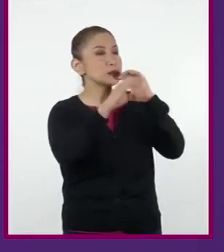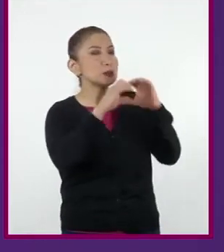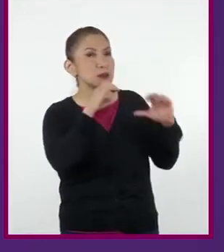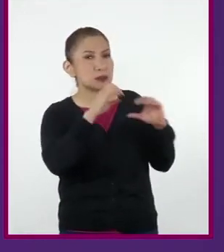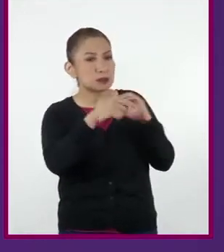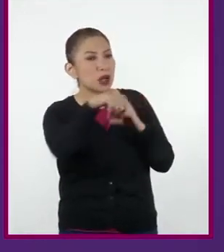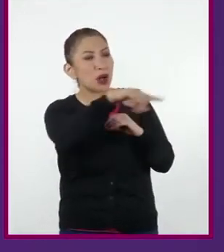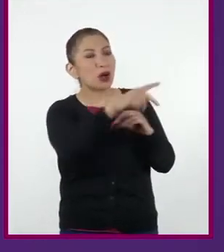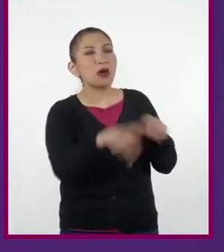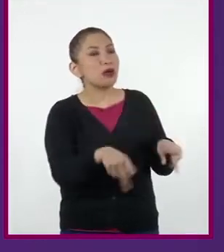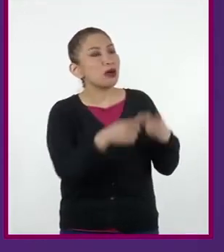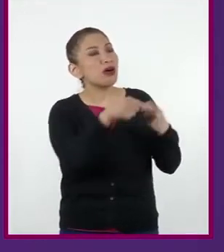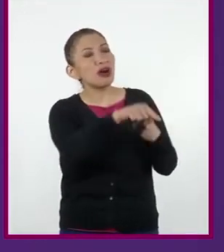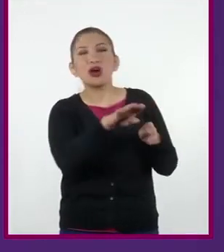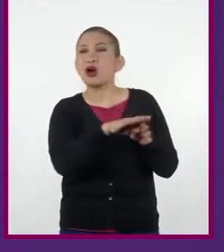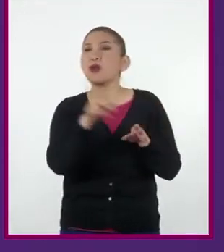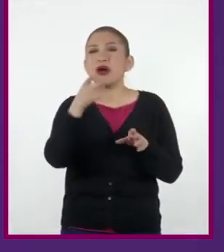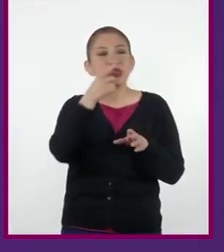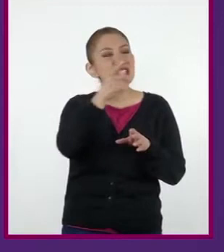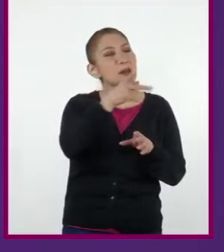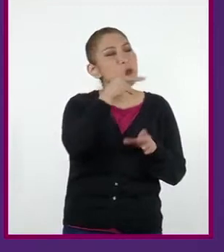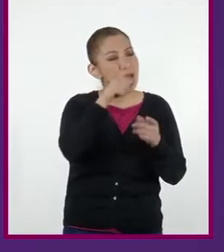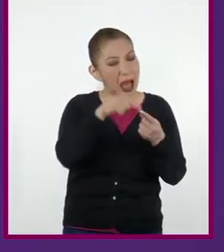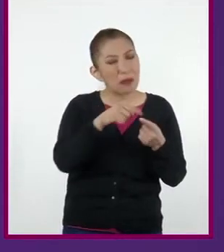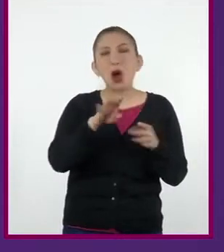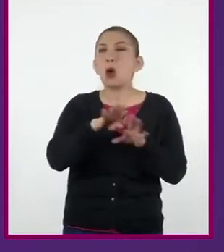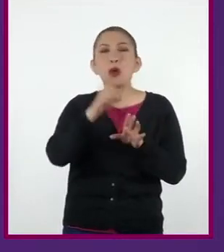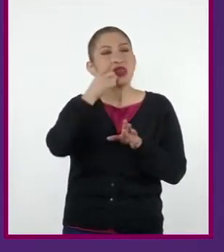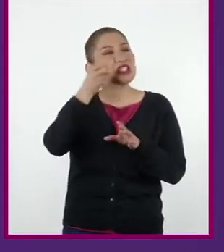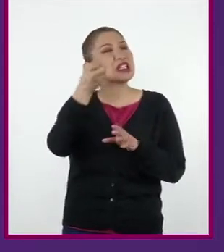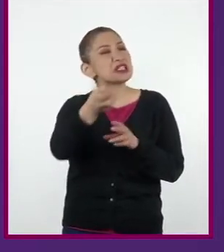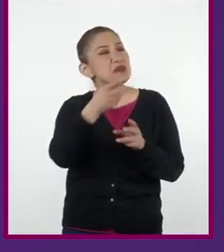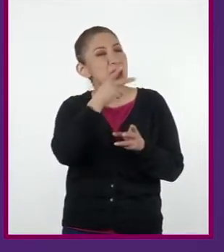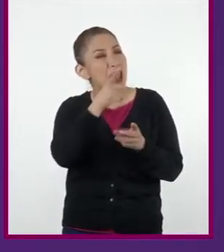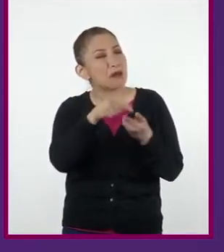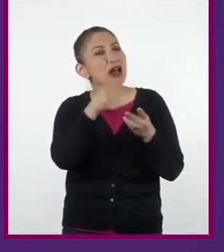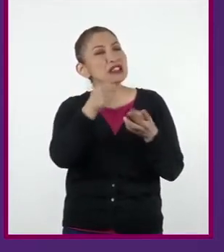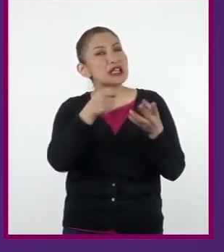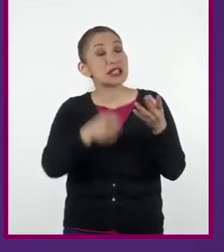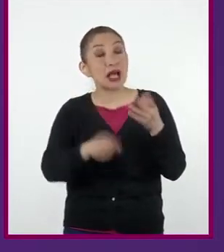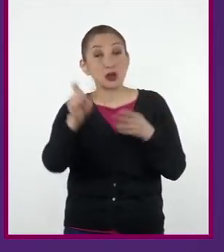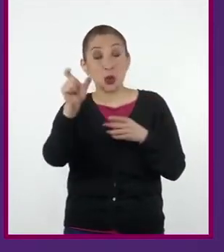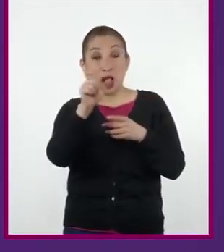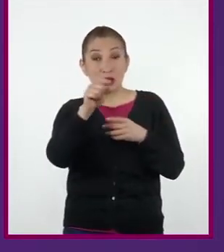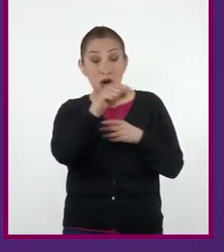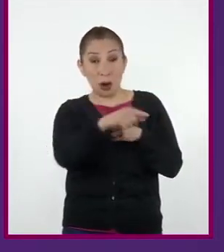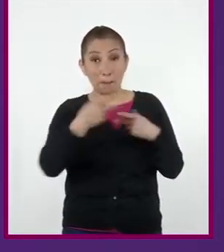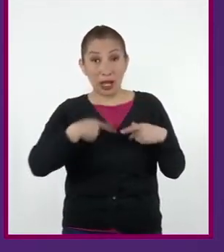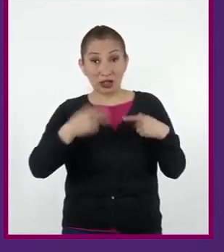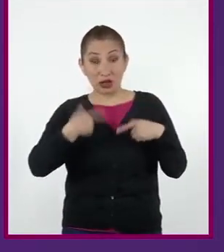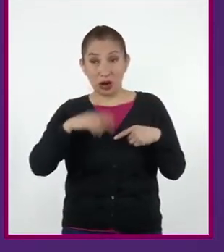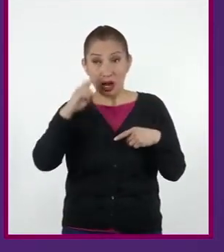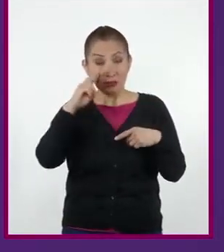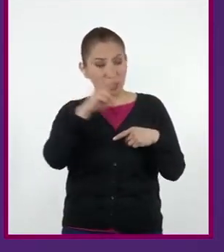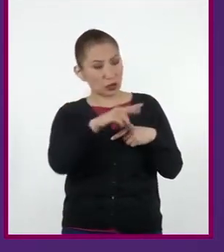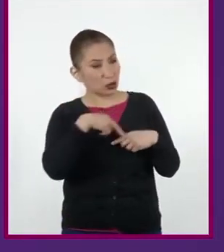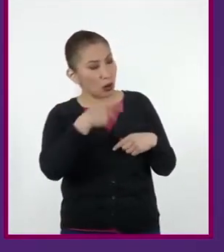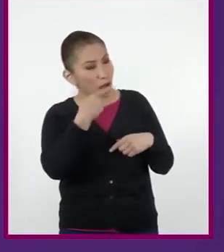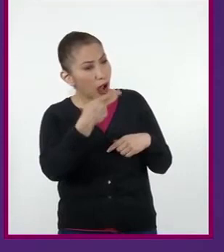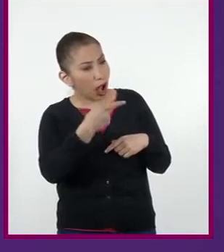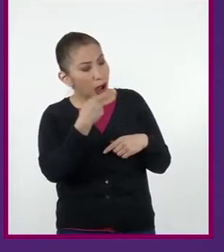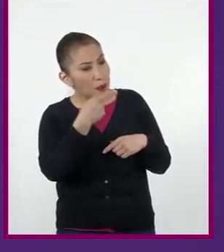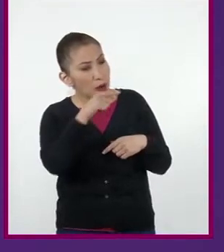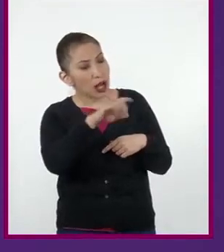comerciantes y les preguntaba cómo se decía esta o la otra cosa. Cuando los principales del barrio vieron que hablaba la lengua